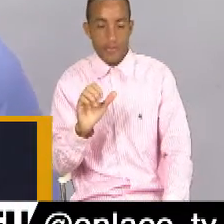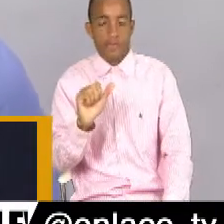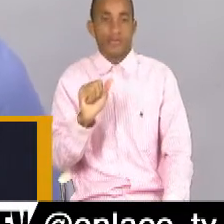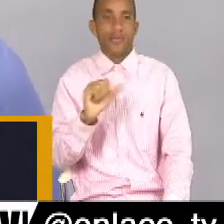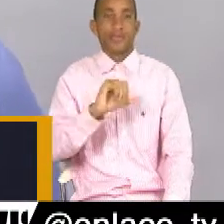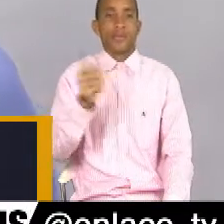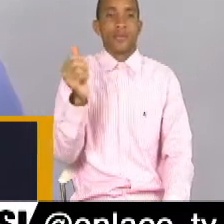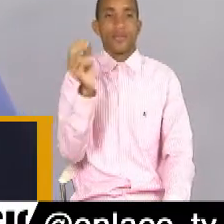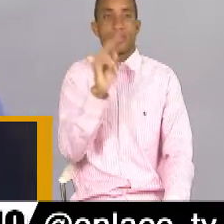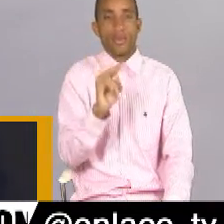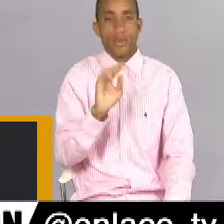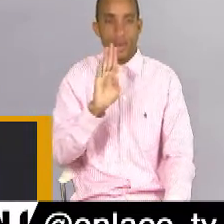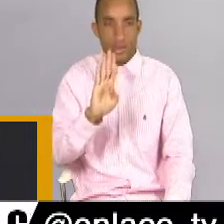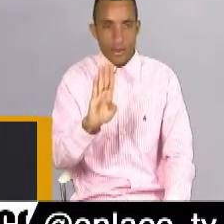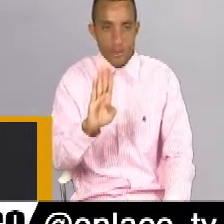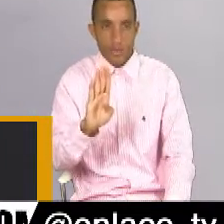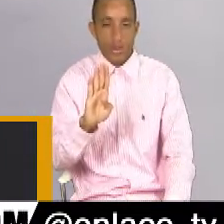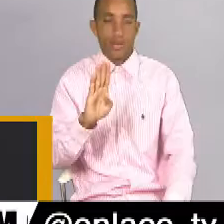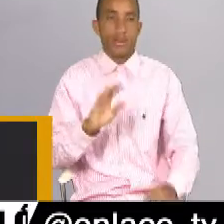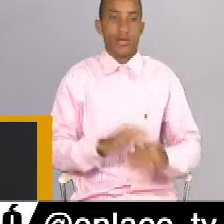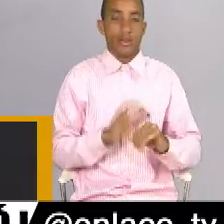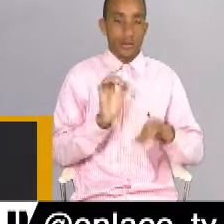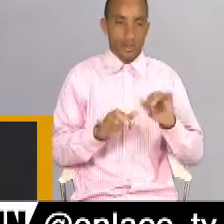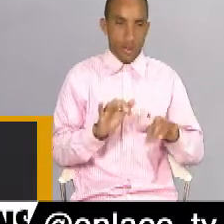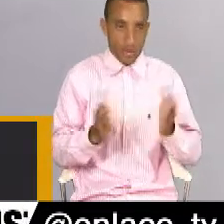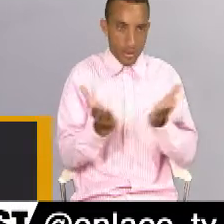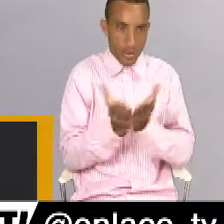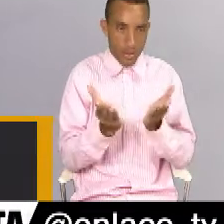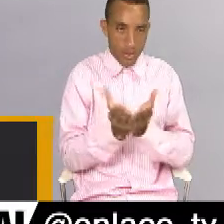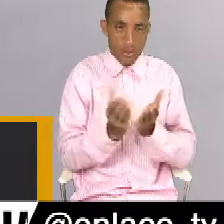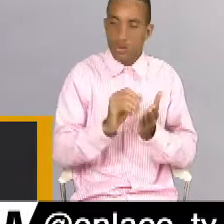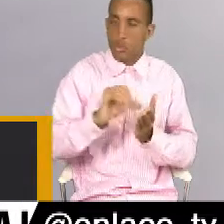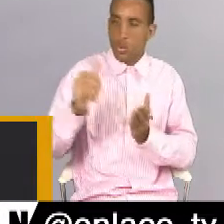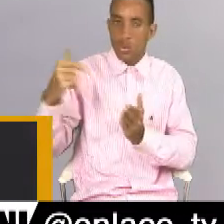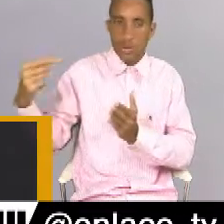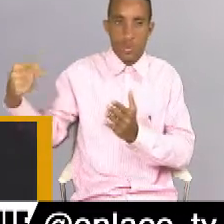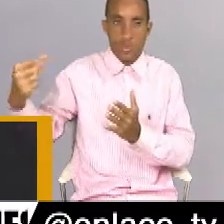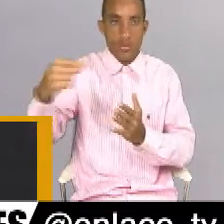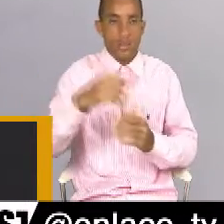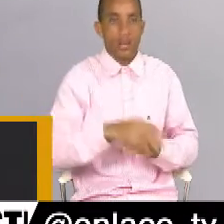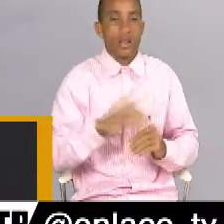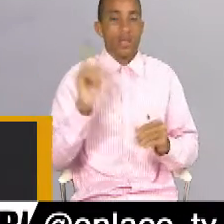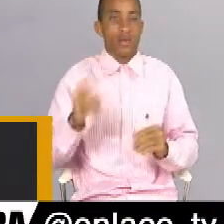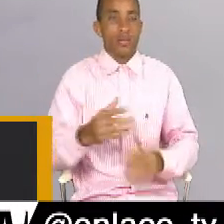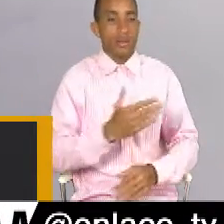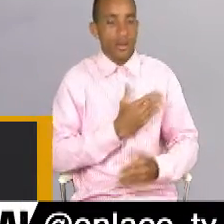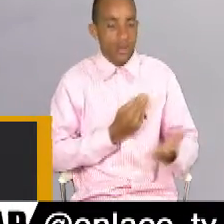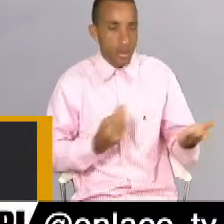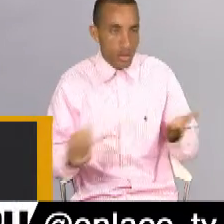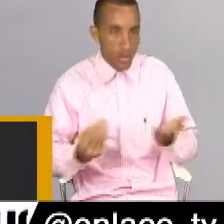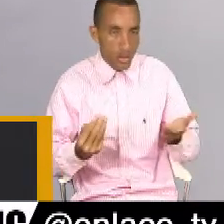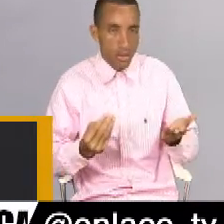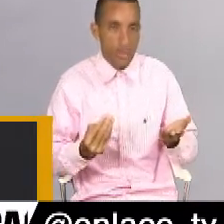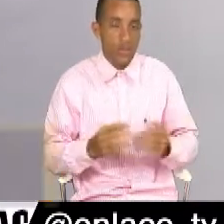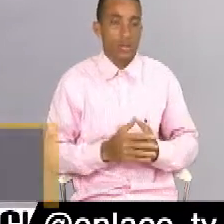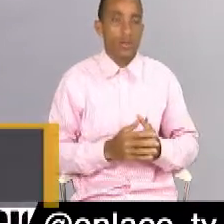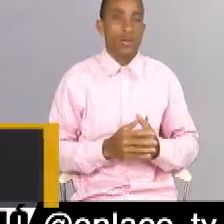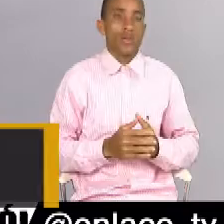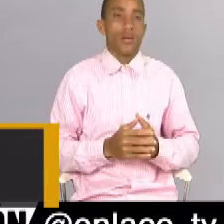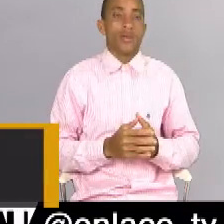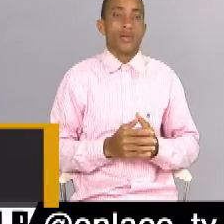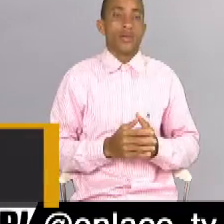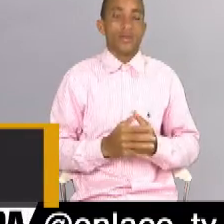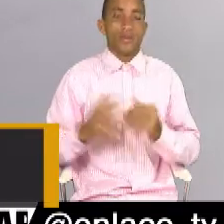Sisben, Secretaría de Educación, entre otros, incluido nuestro servicio jurídico del